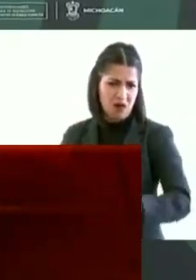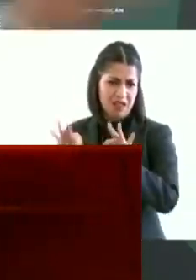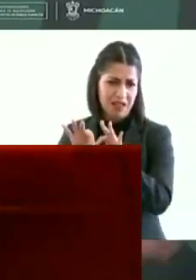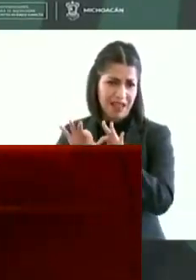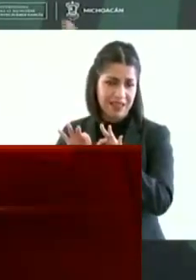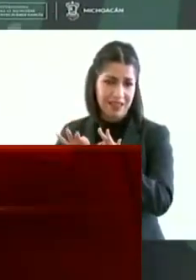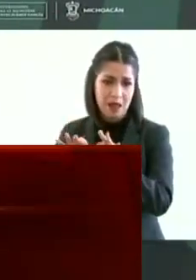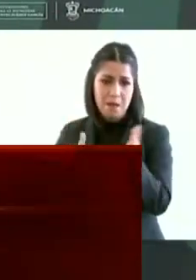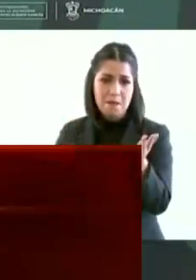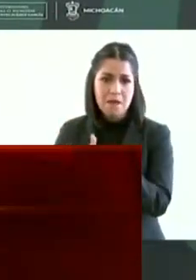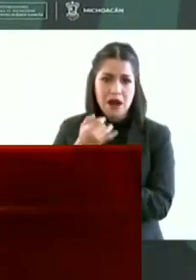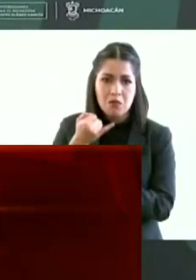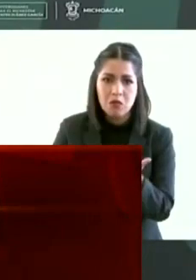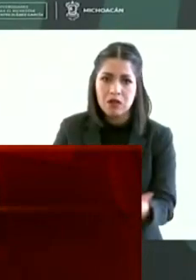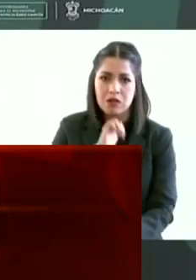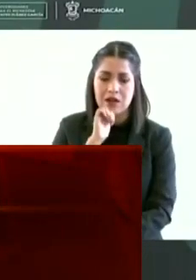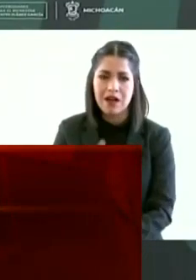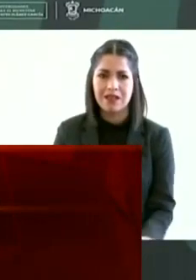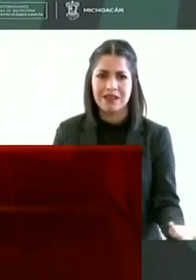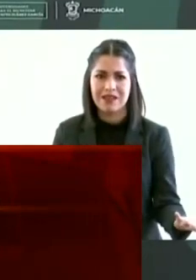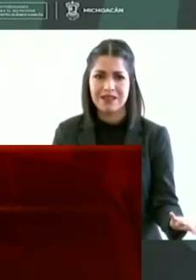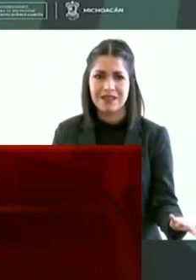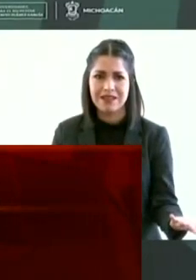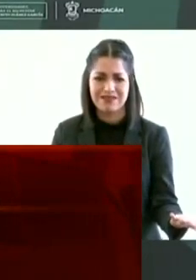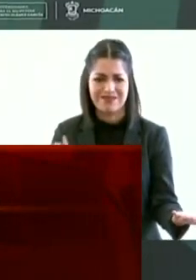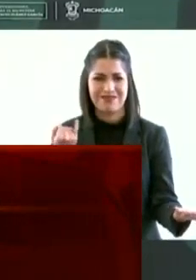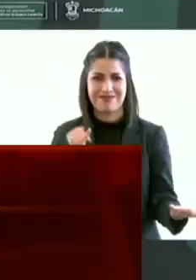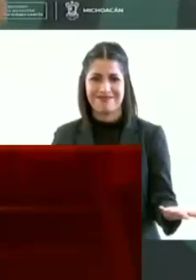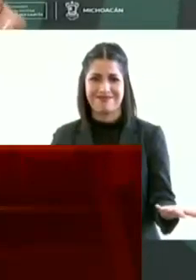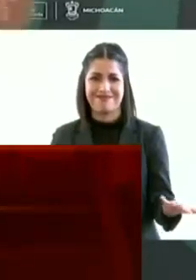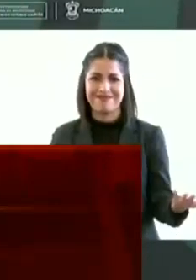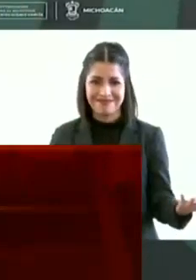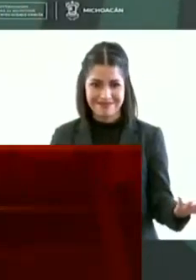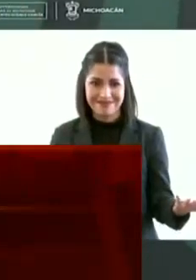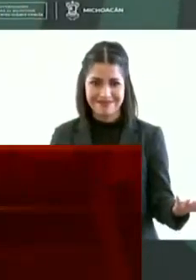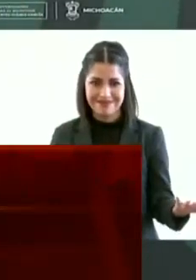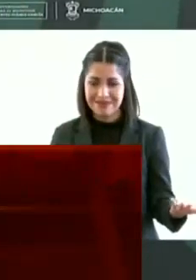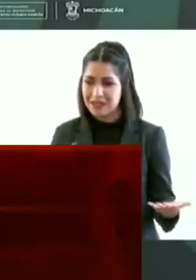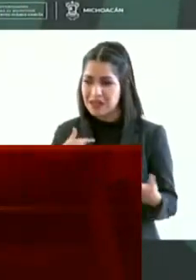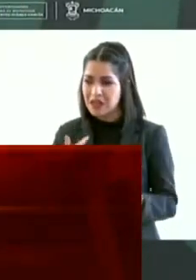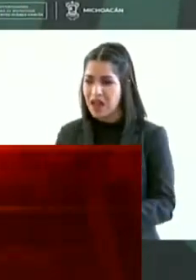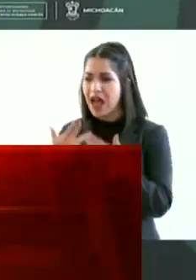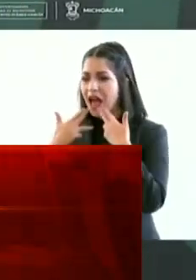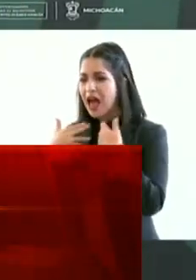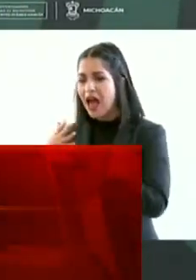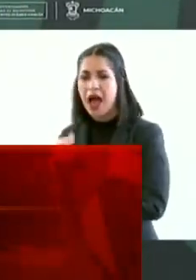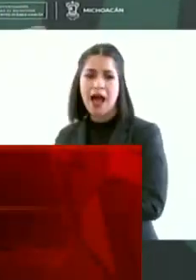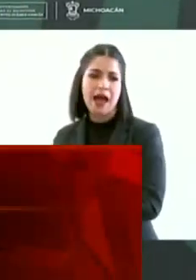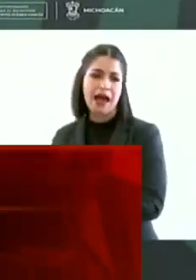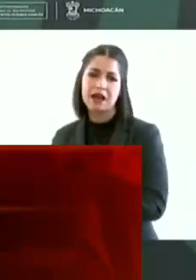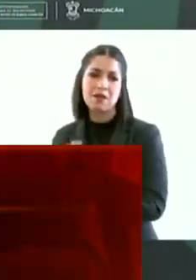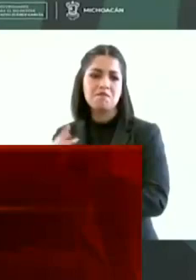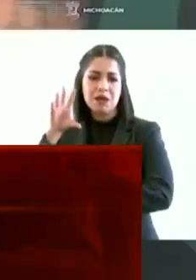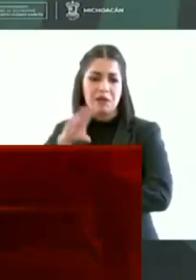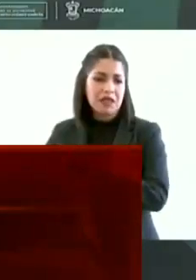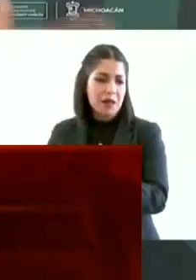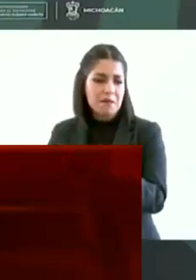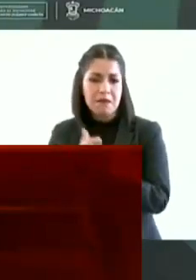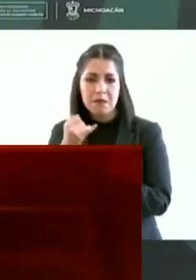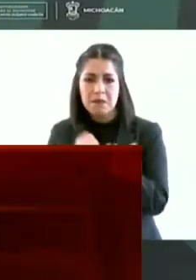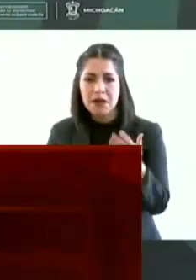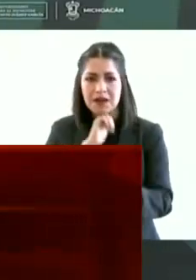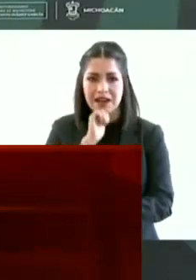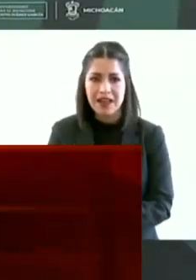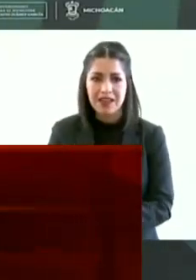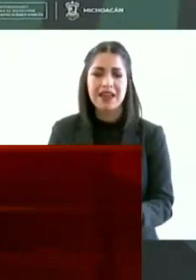no pagaba impuestos. Se los condonaban. ¿Quién pagaba impuestos? Pues la mayoría